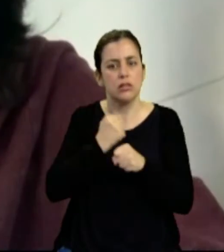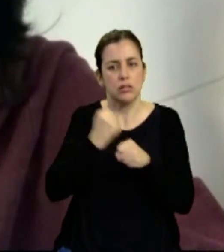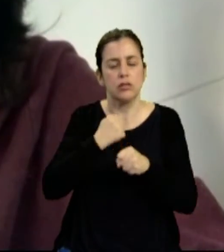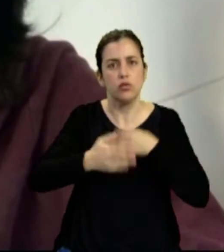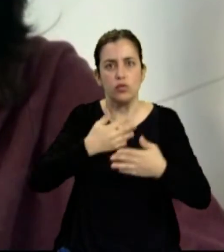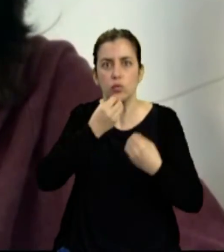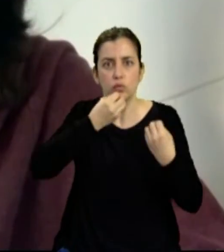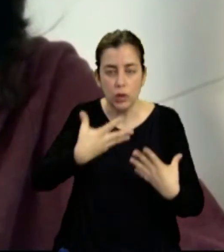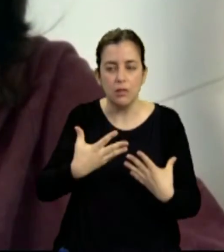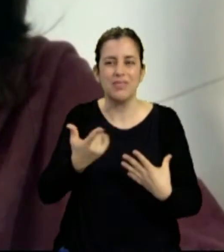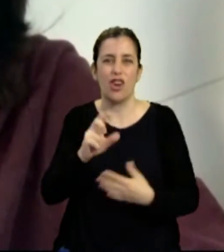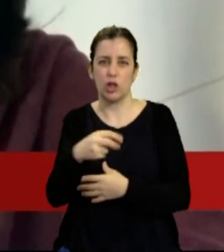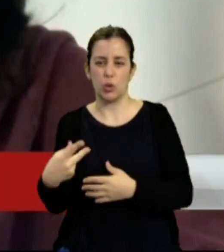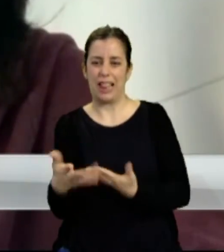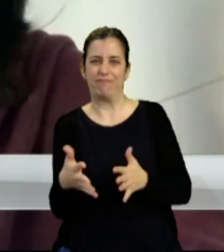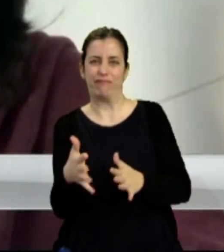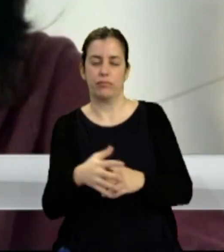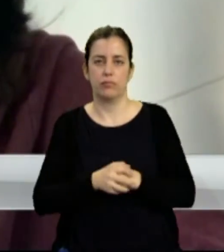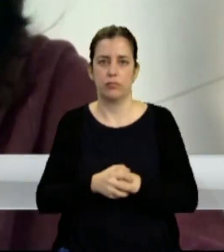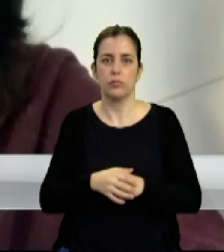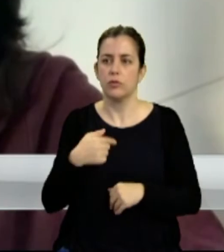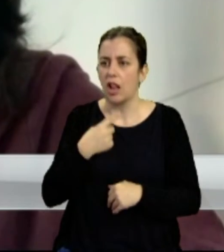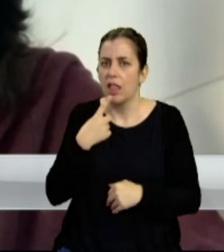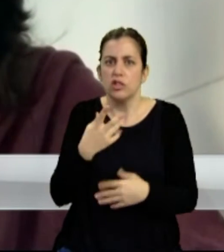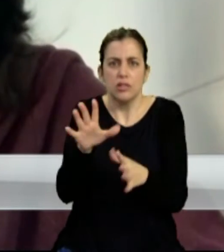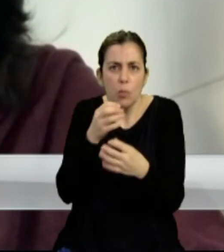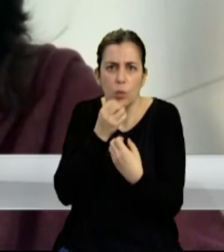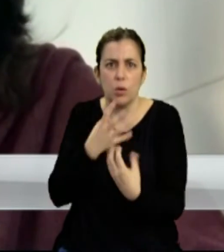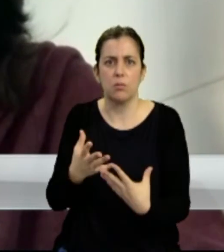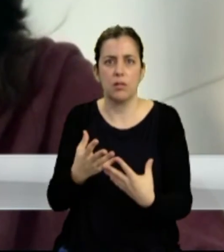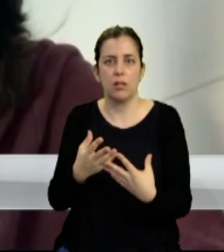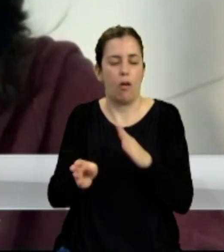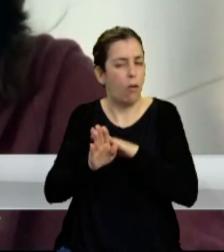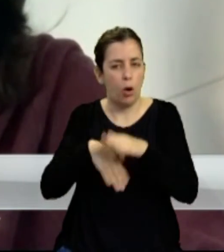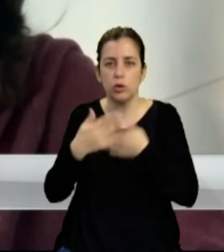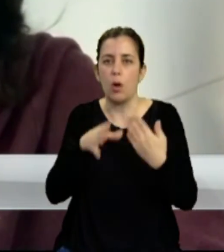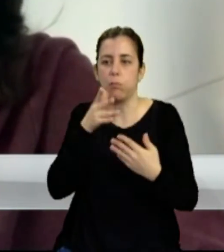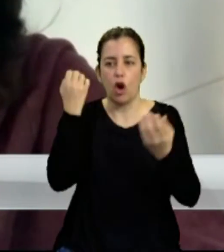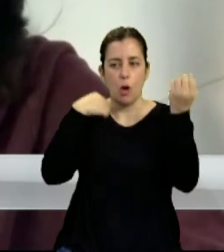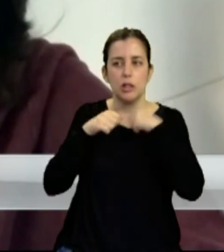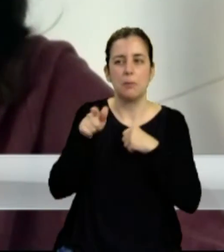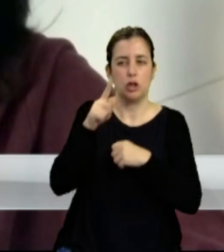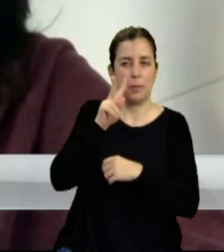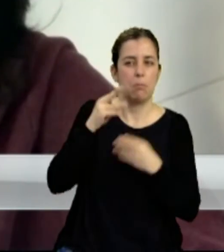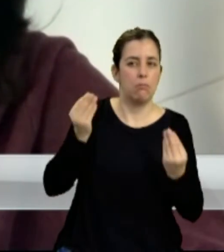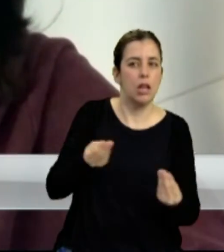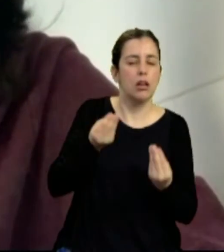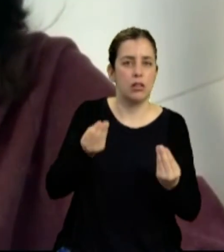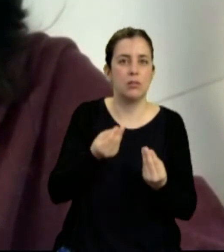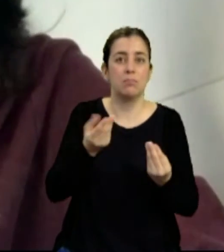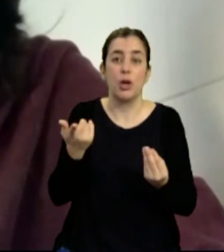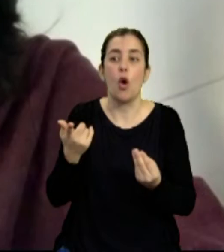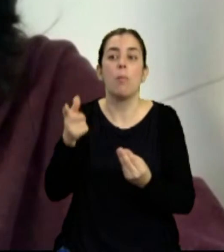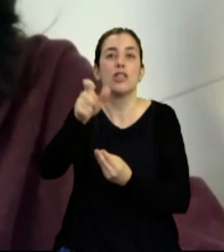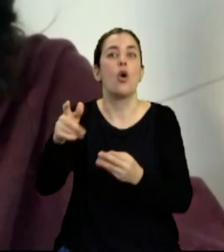quieras decir, ¿no? que el juego pues, está bien, que vamos creciendo, que se van dando un poco los comportamientos que queremos, pues las jugadoras lo que quieren